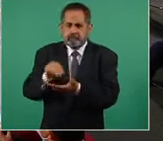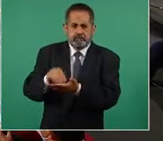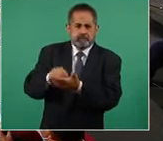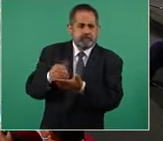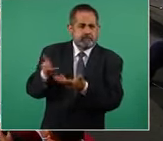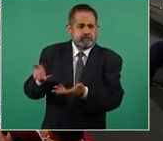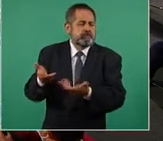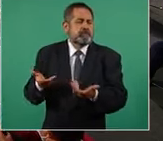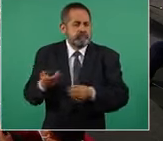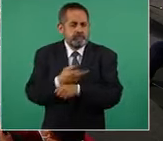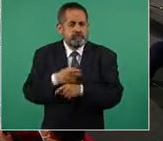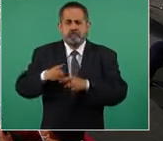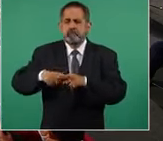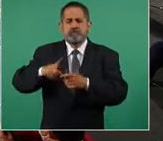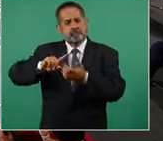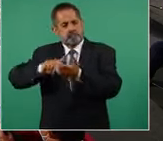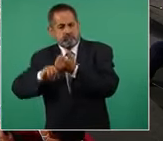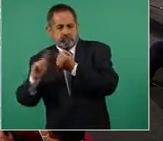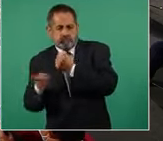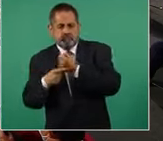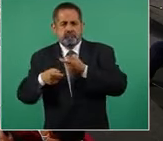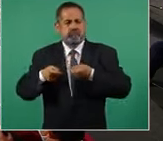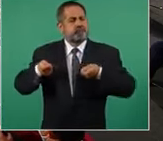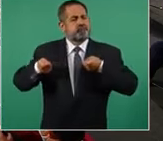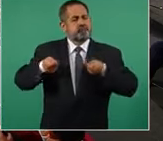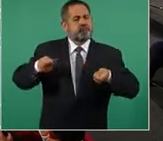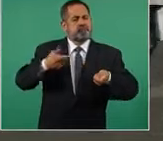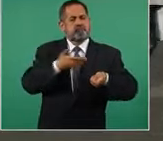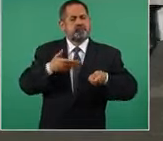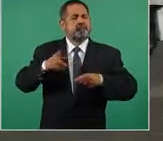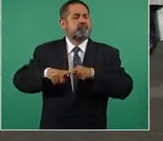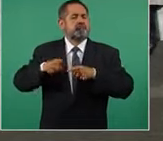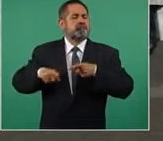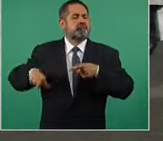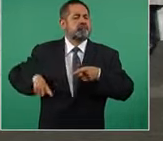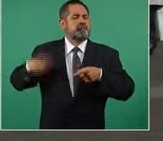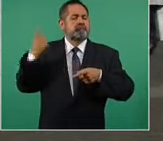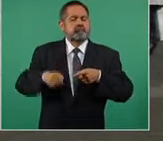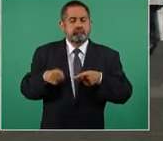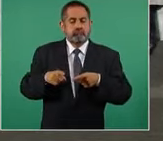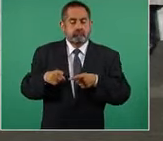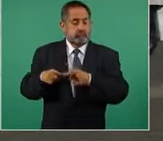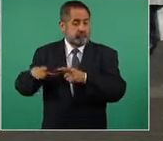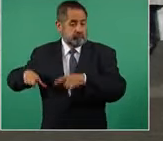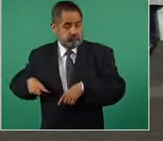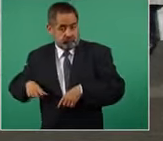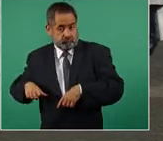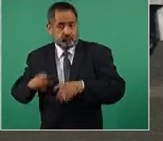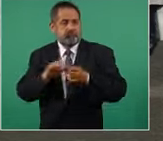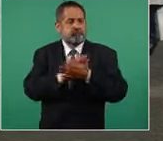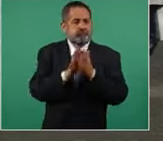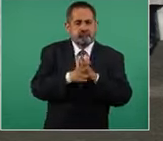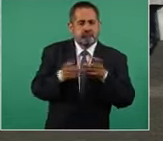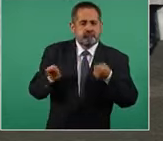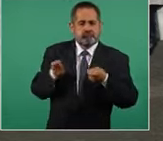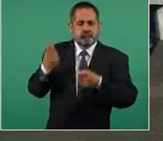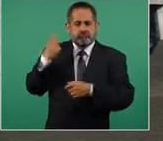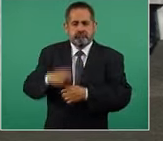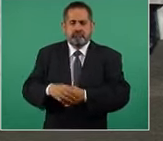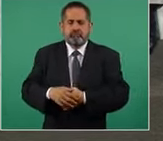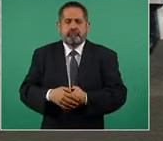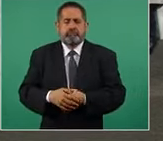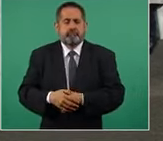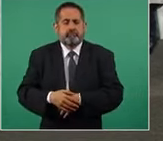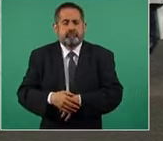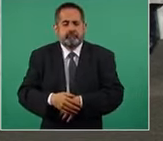actualmente? ¿Quién gobierna realmente, presidente, en Tamaulipas, si el Estado o los grupos del narcotráfico?